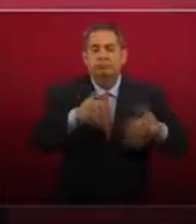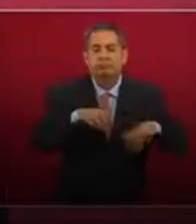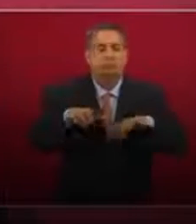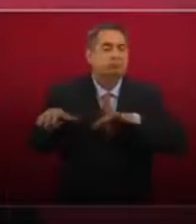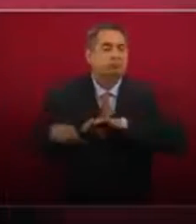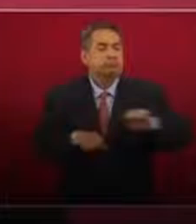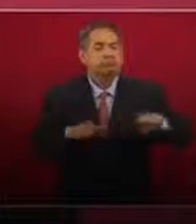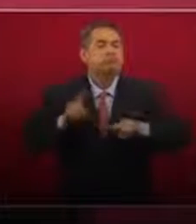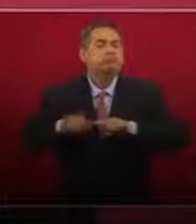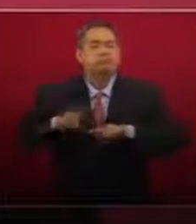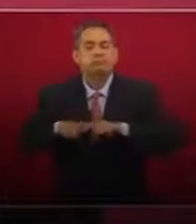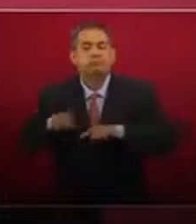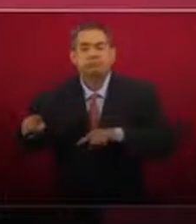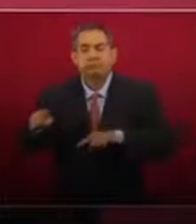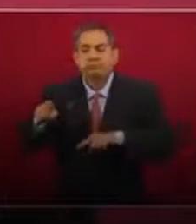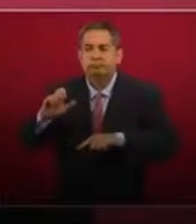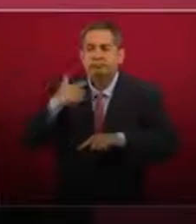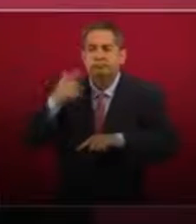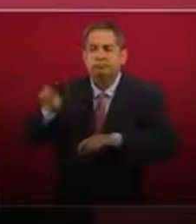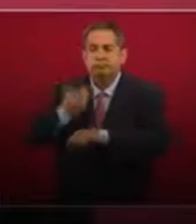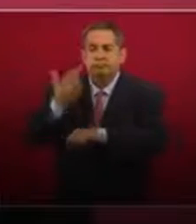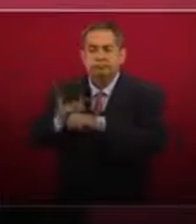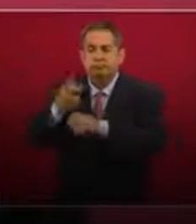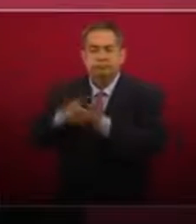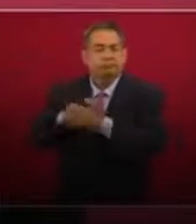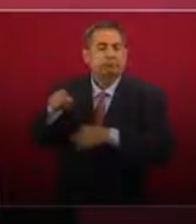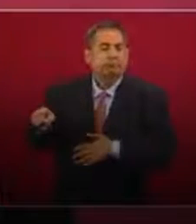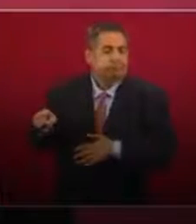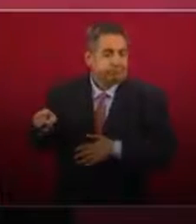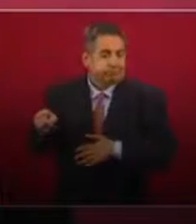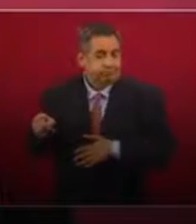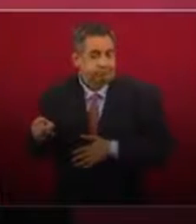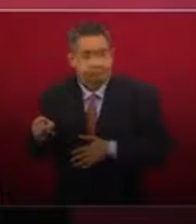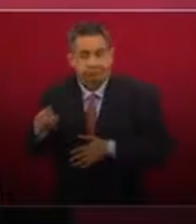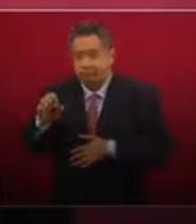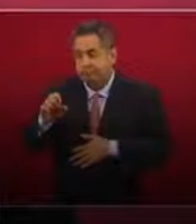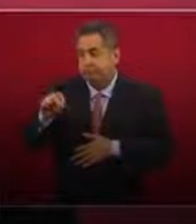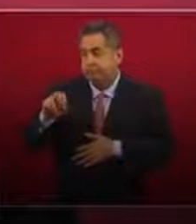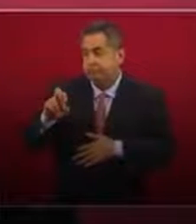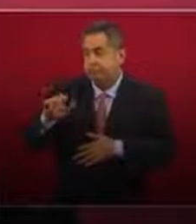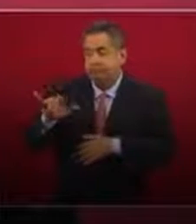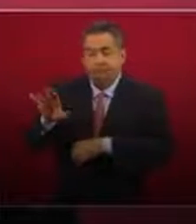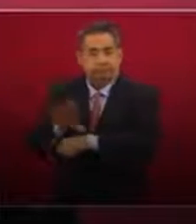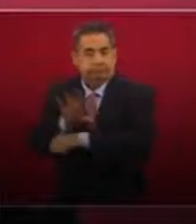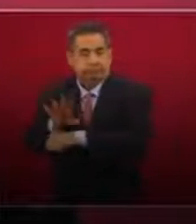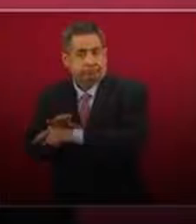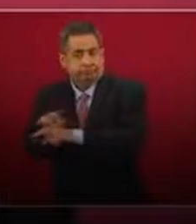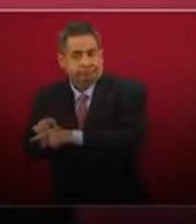a la que era secretaria de Energía,